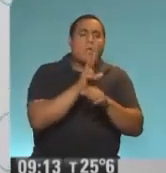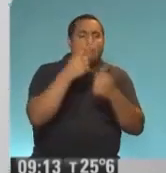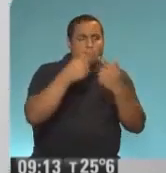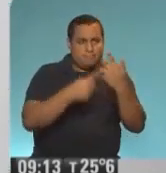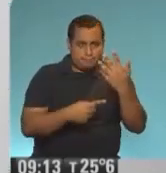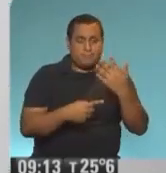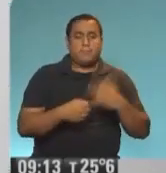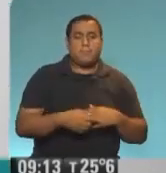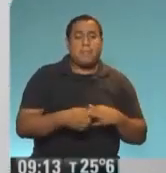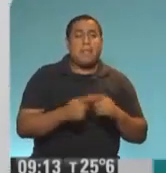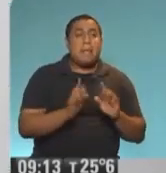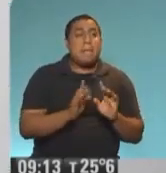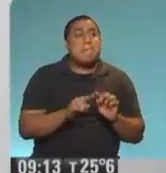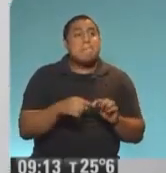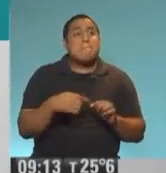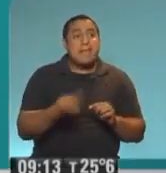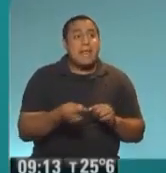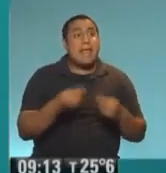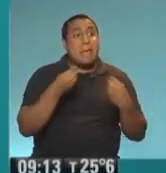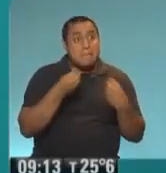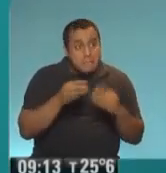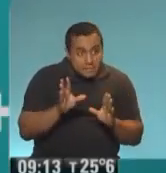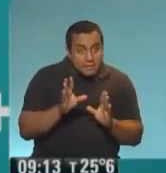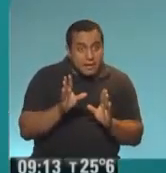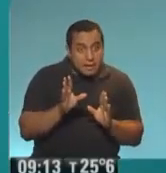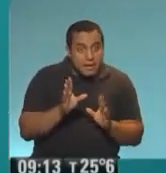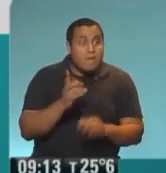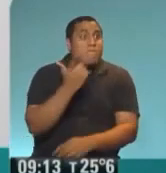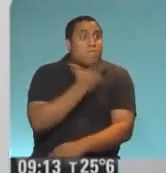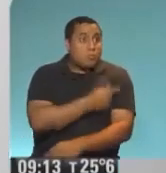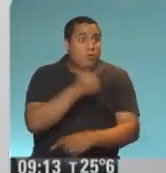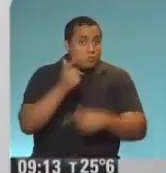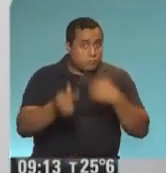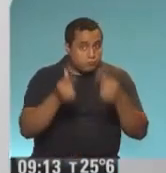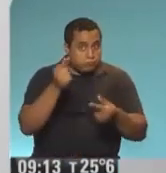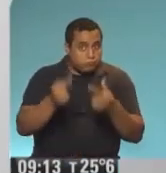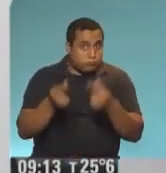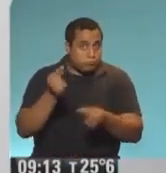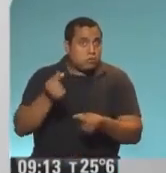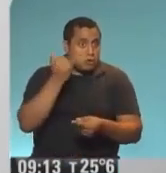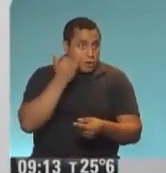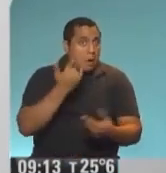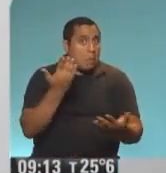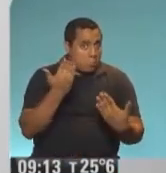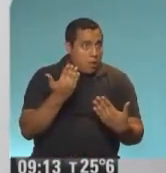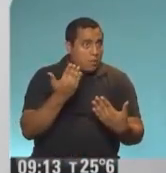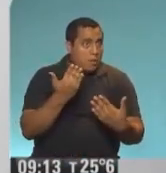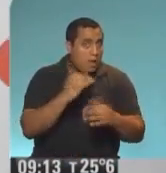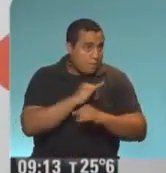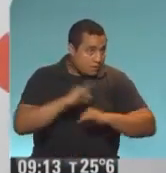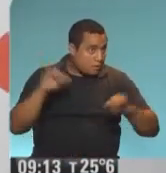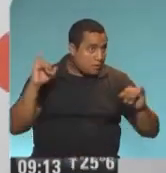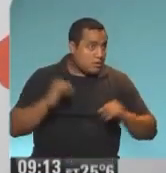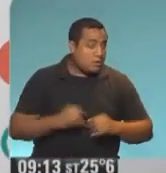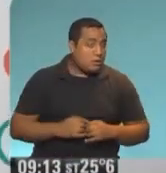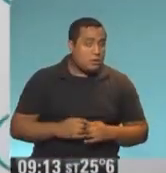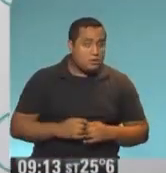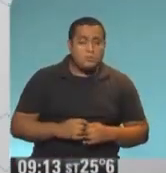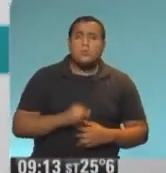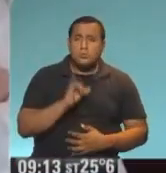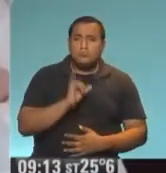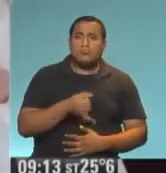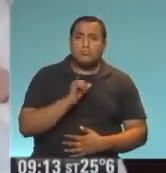Mañana, ministro, se inicia en todo el país, entonces, la vacunación. Estamos en condiciones de comentar esto, ¿no?